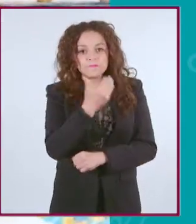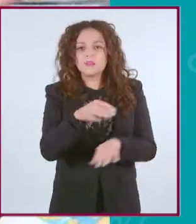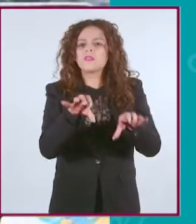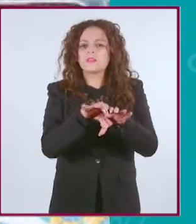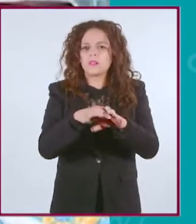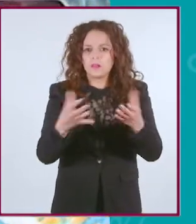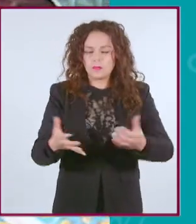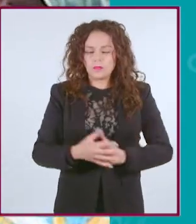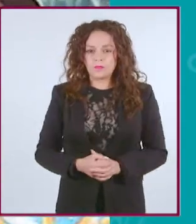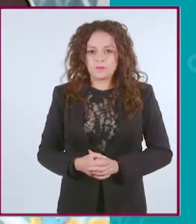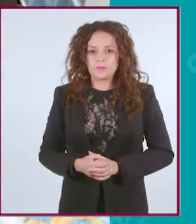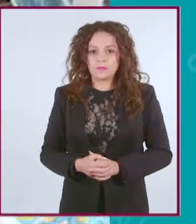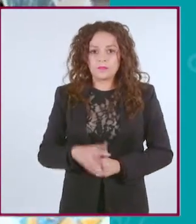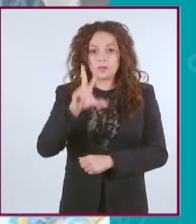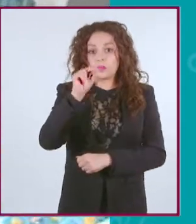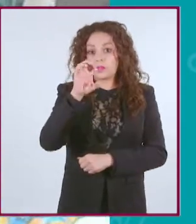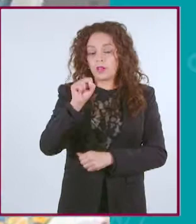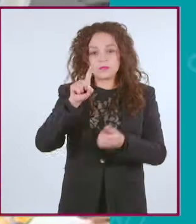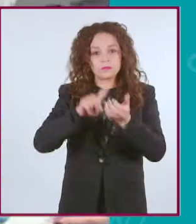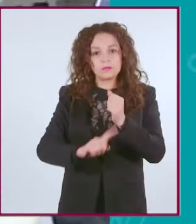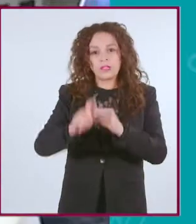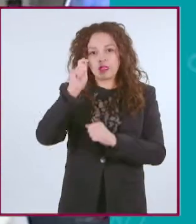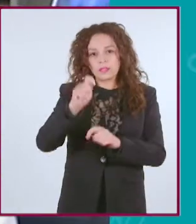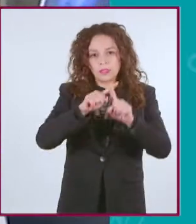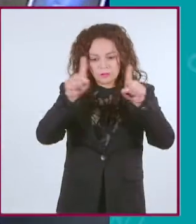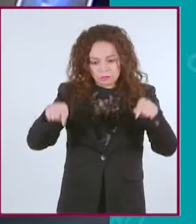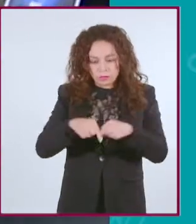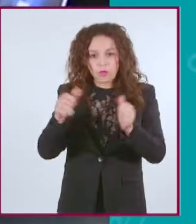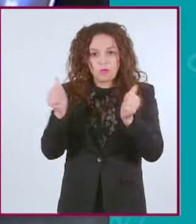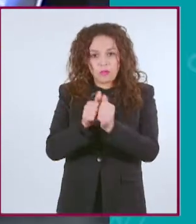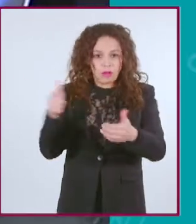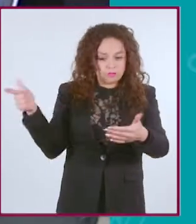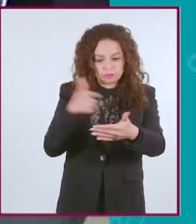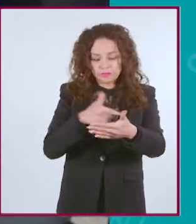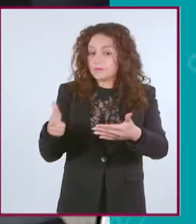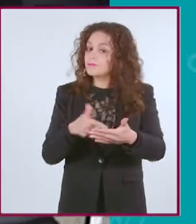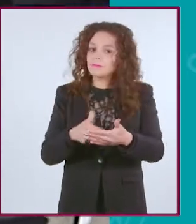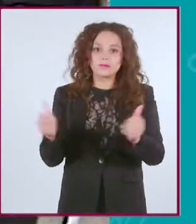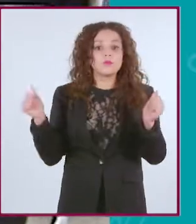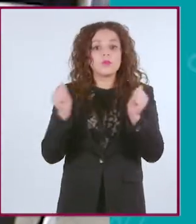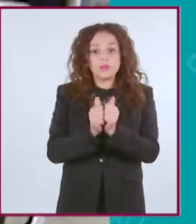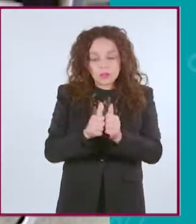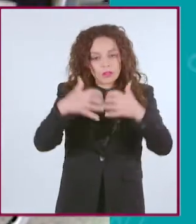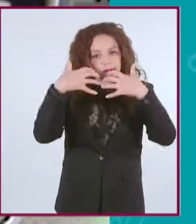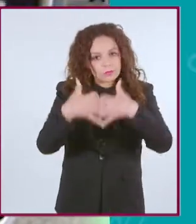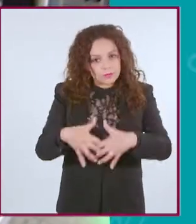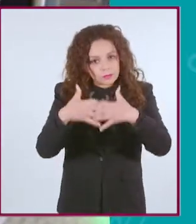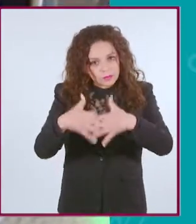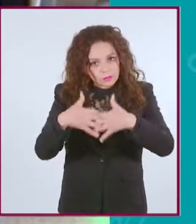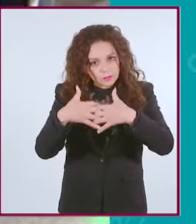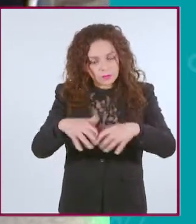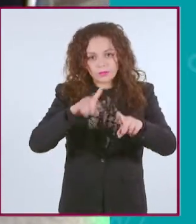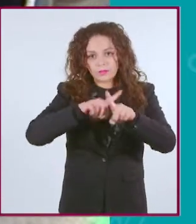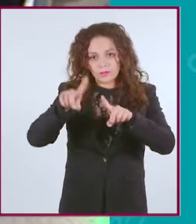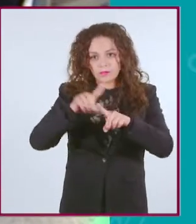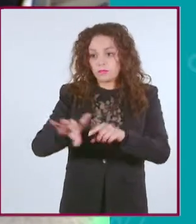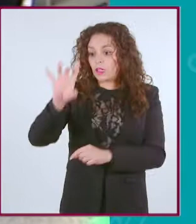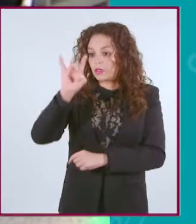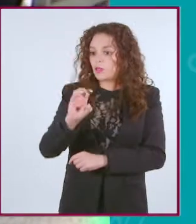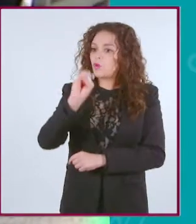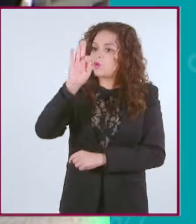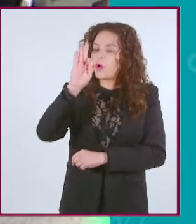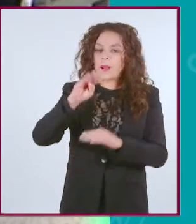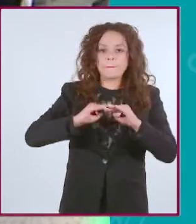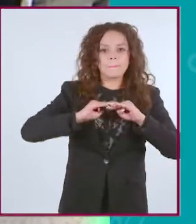estamos hablando de una serigrafía. No. Estamos hablando de un estampado que va a ir a nivel de producción. Máquinas de 30,